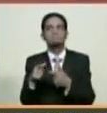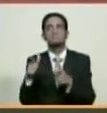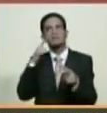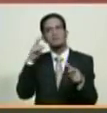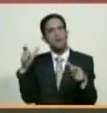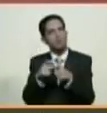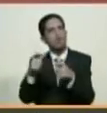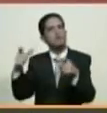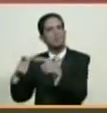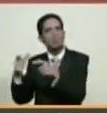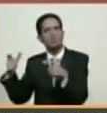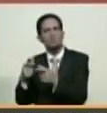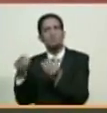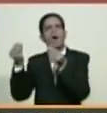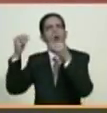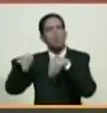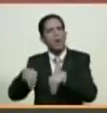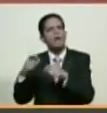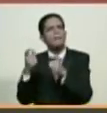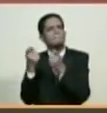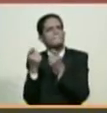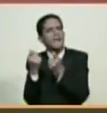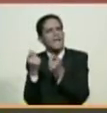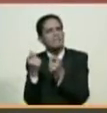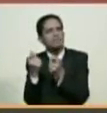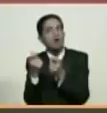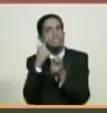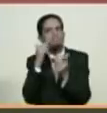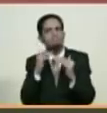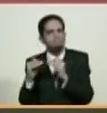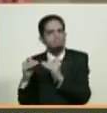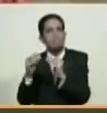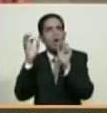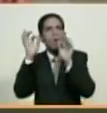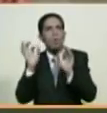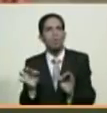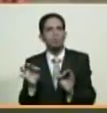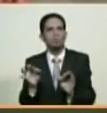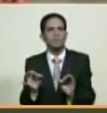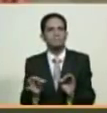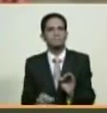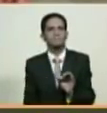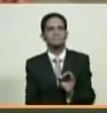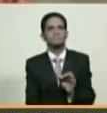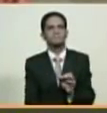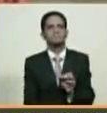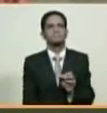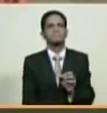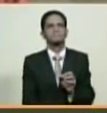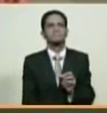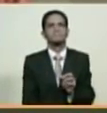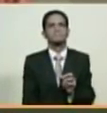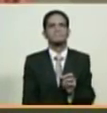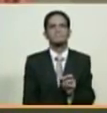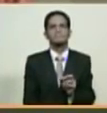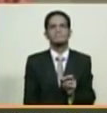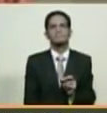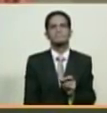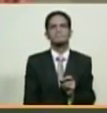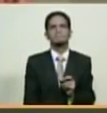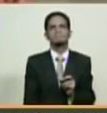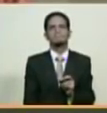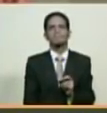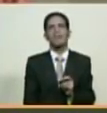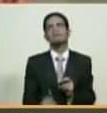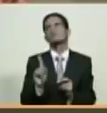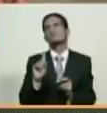precios en base a la estructura de costos y a una ganancia justa, no a una emisión inorgánica